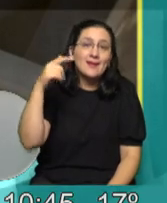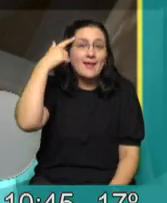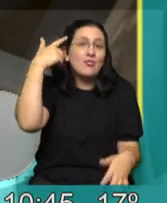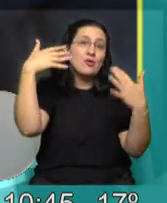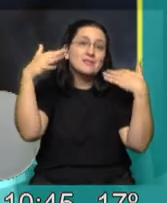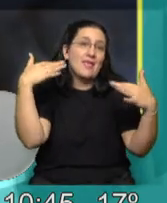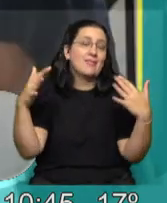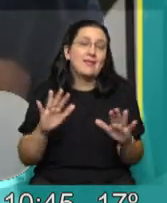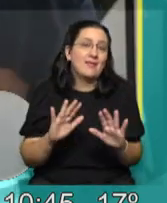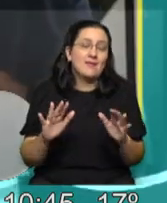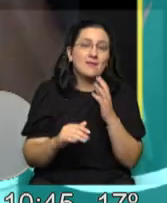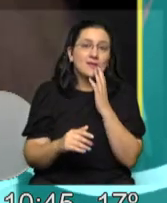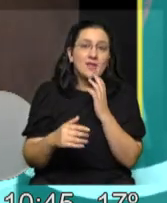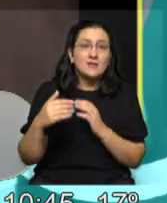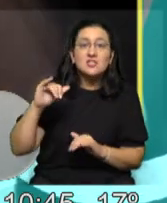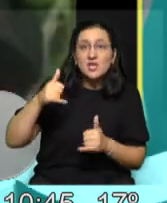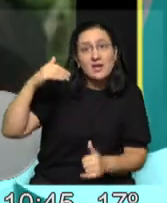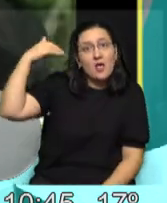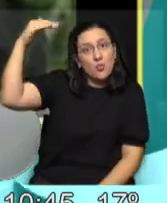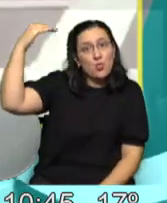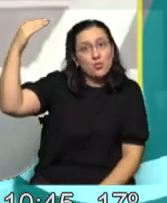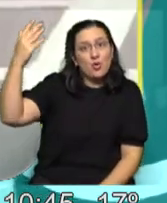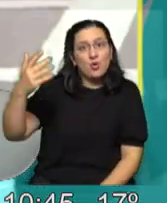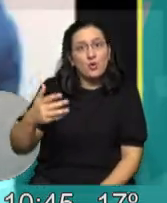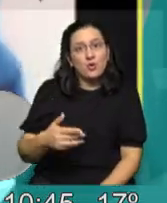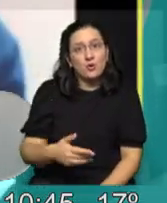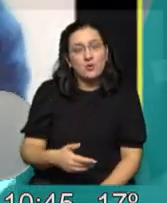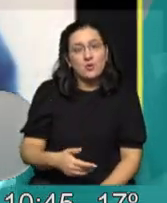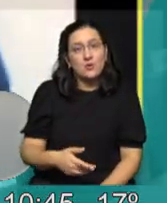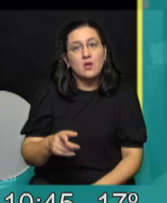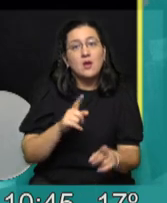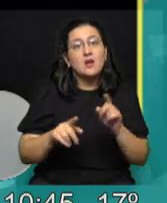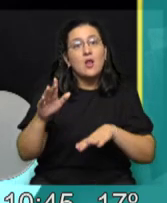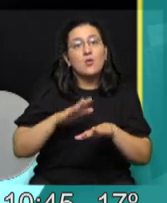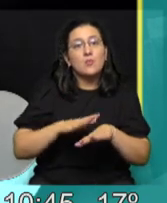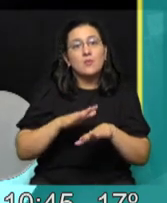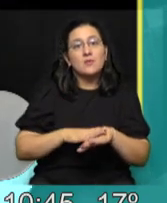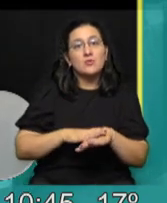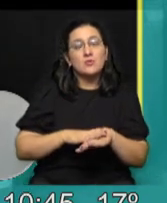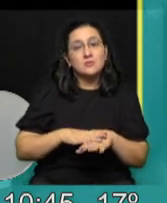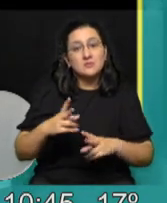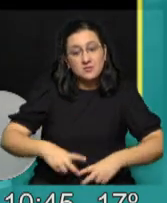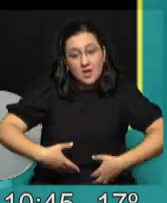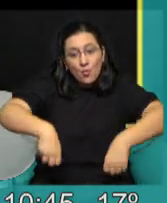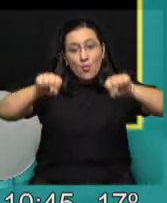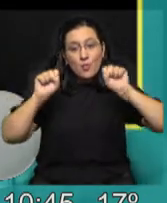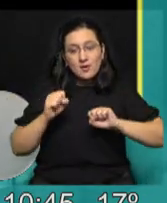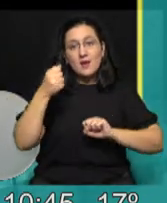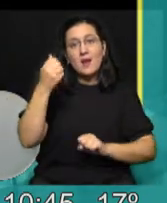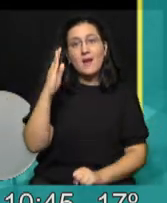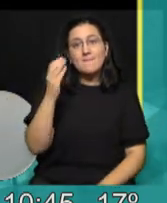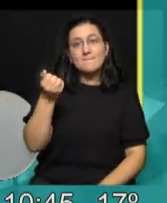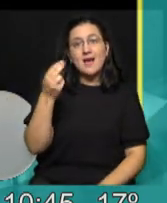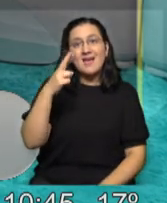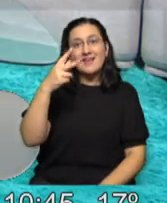de nene, claro, preadolescente. Por más que ya no lo era. Y era un tipo grande. Cuando en algún momento le diagnostican el Parkinson, él se da cuenta que tiene un temblor en